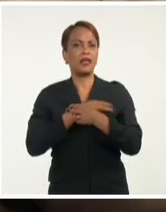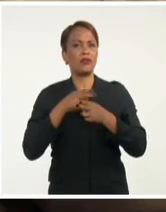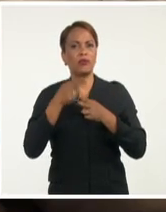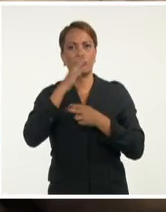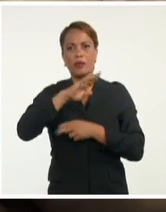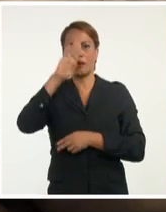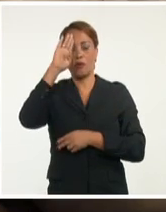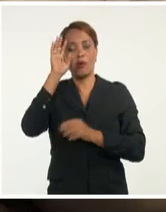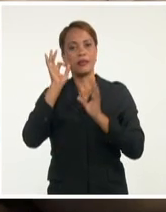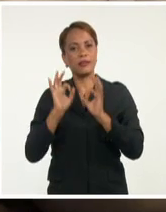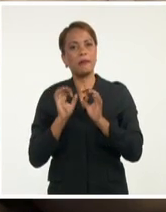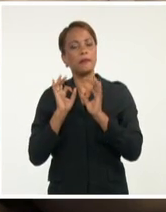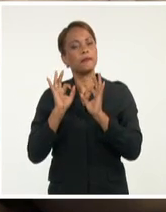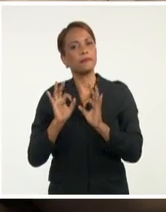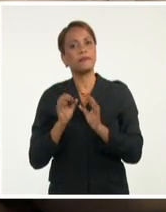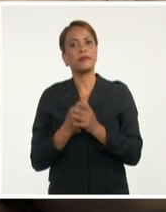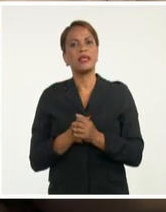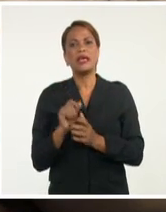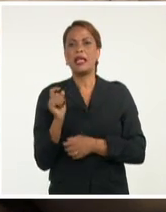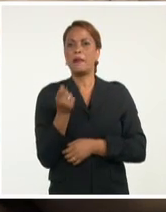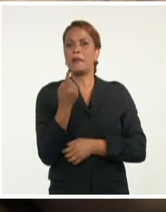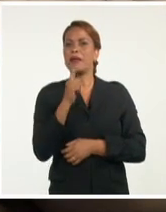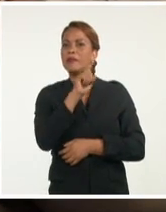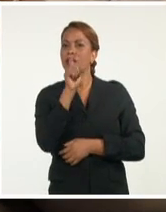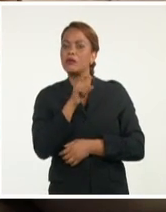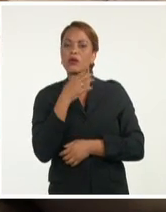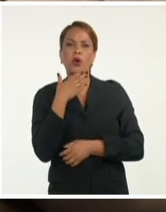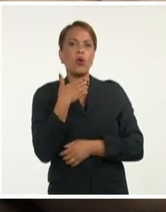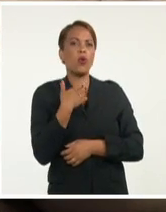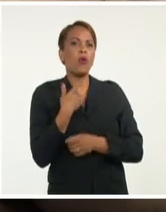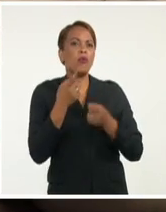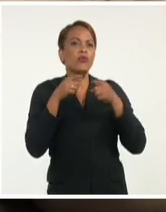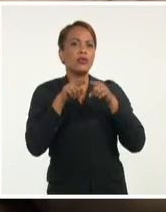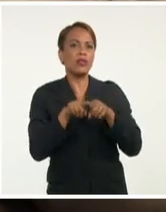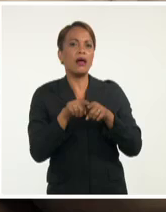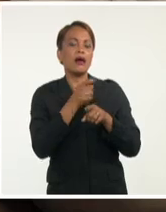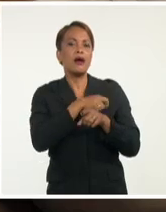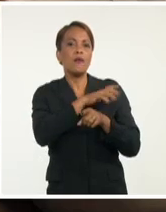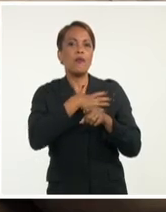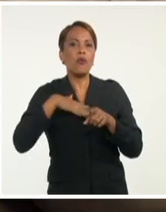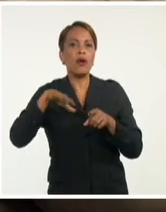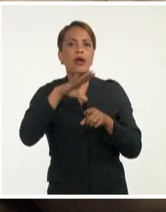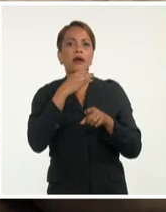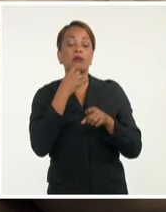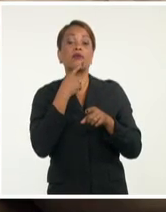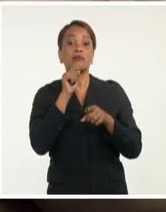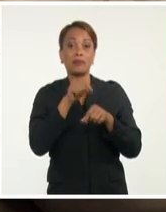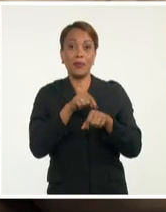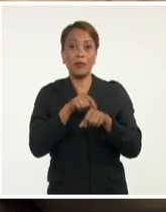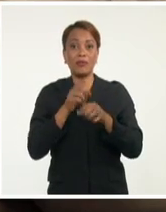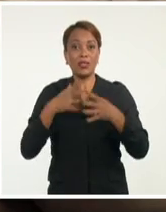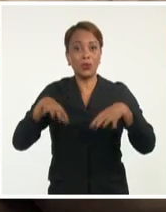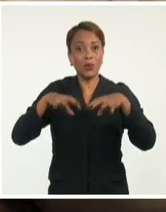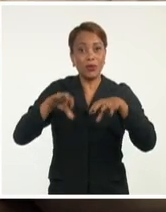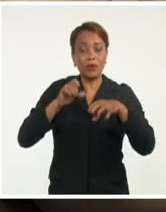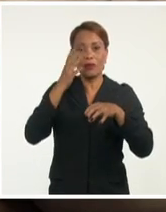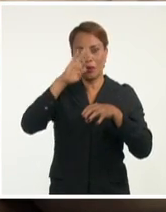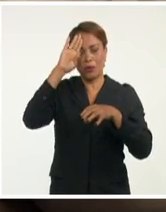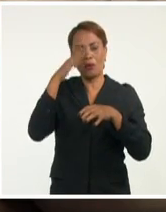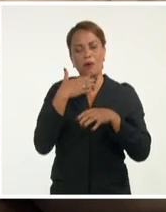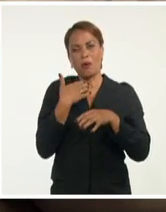y sobre eso va la primera pregunta. ¿Cómo ha influido la unidad en diferentes hechos históricos de nuestro